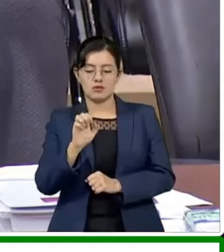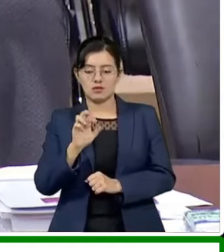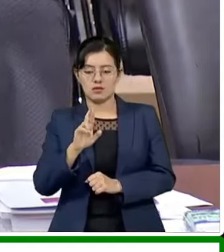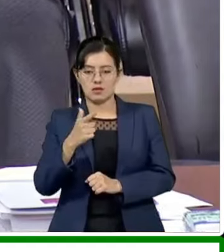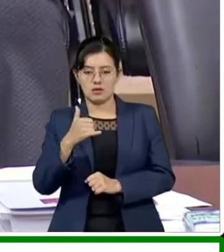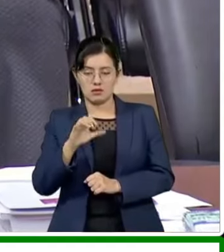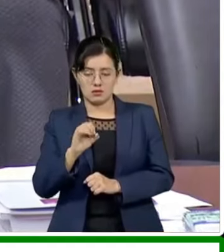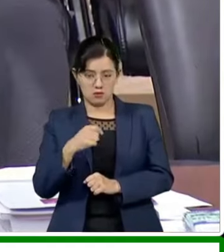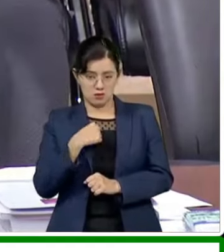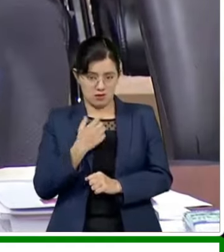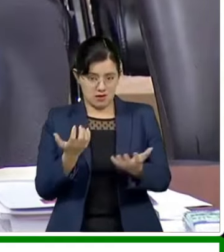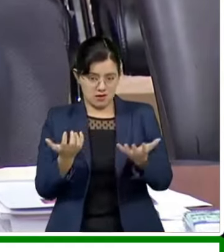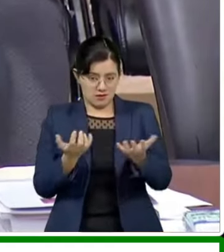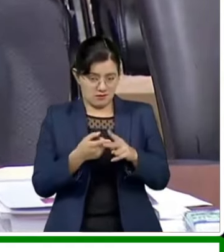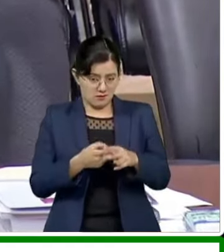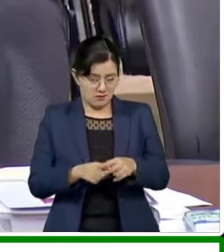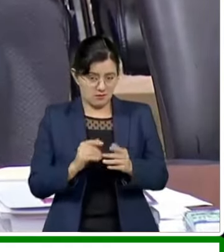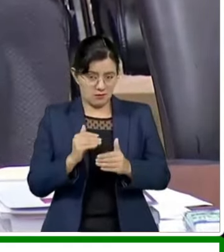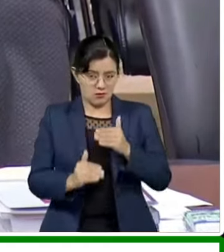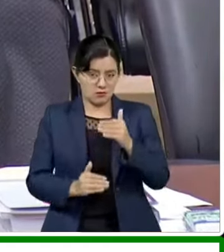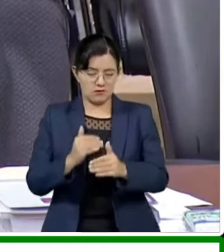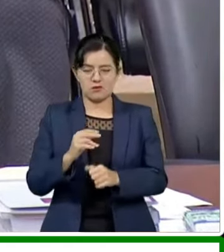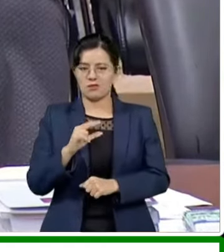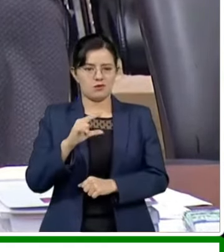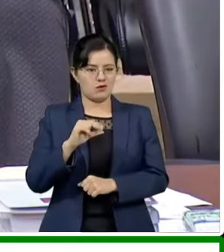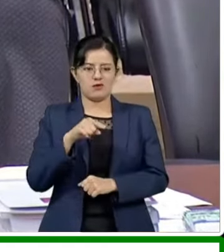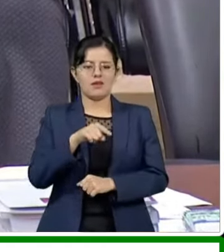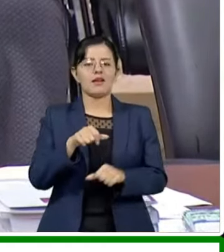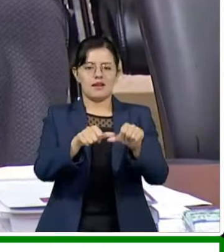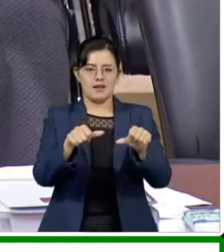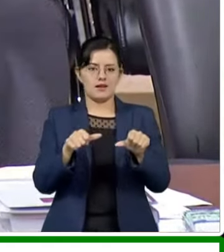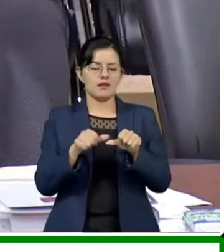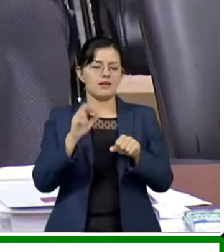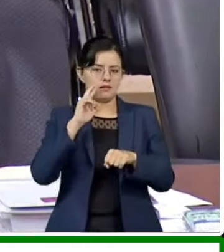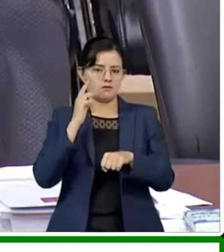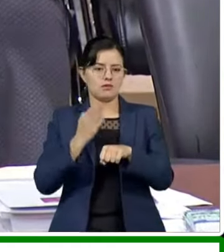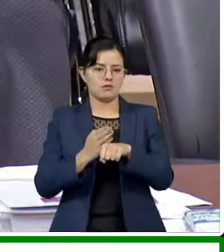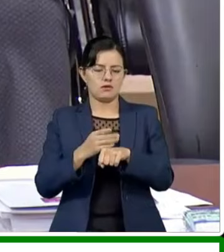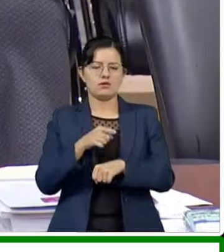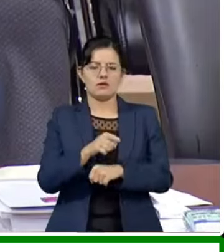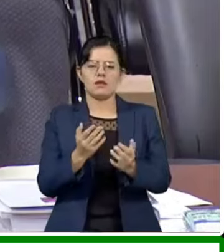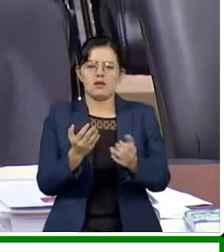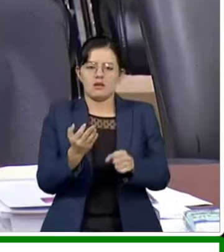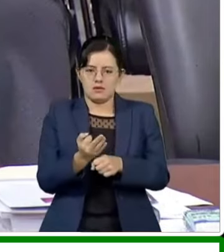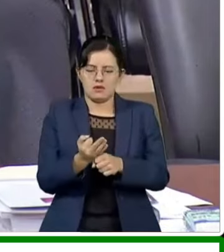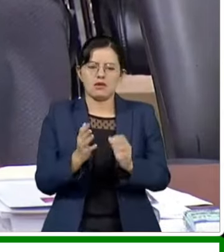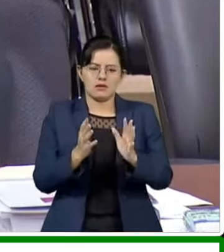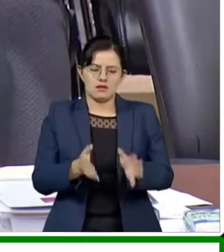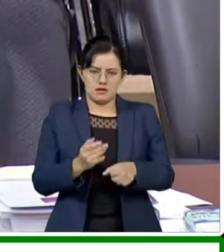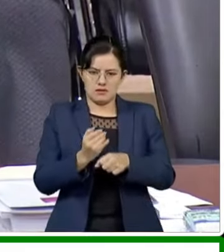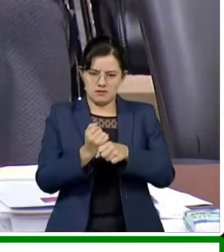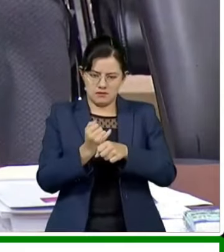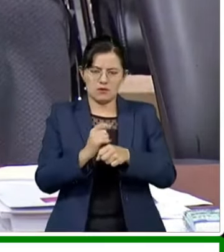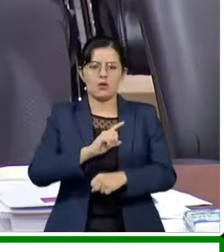esa parte inicial de los procedimientos. Es un área y el área está generando los documentos en sus tiempos. Ya